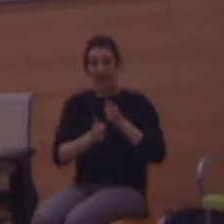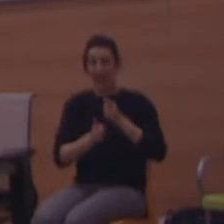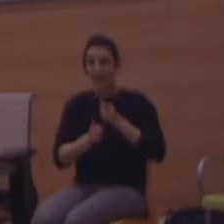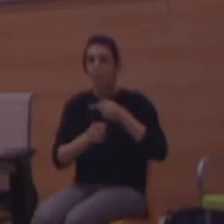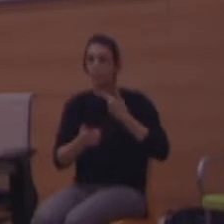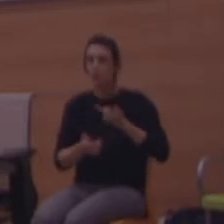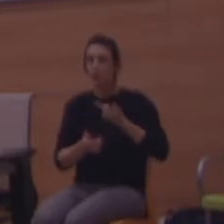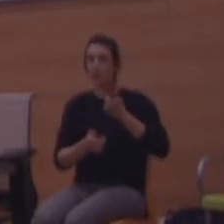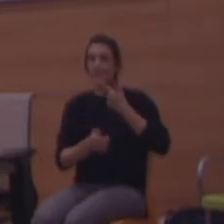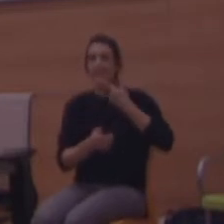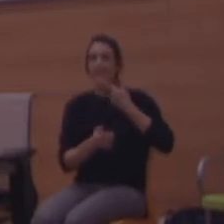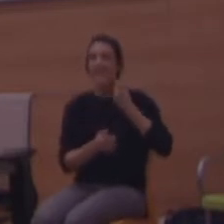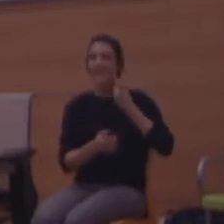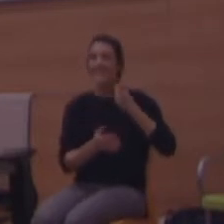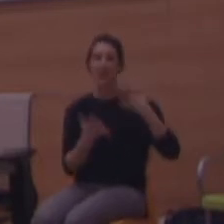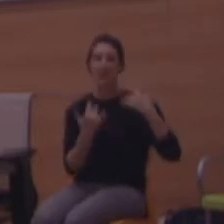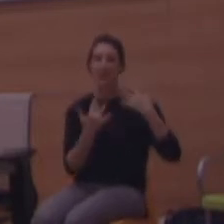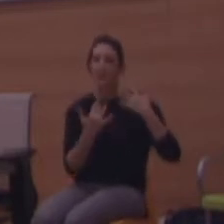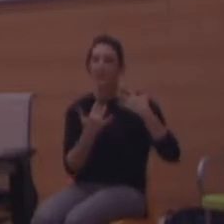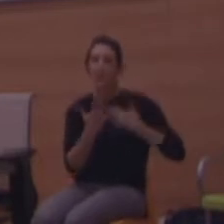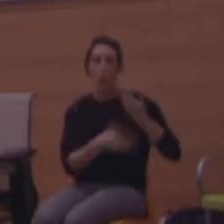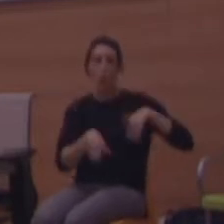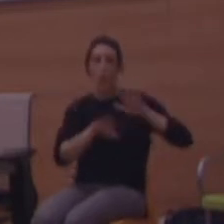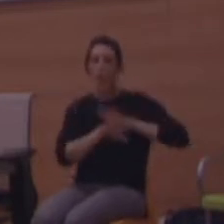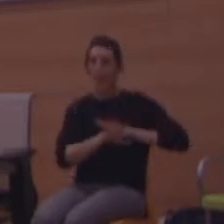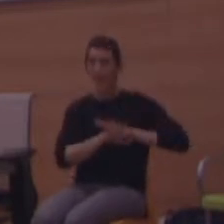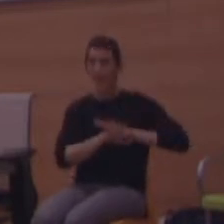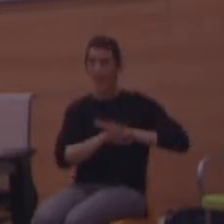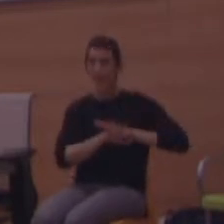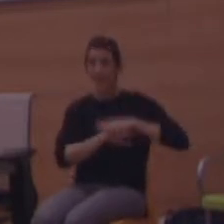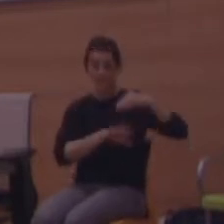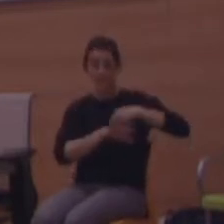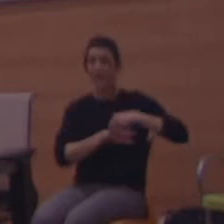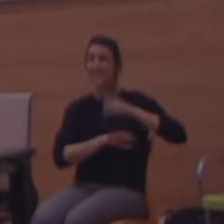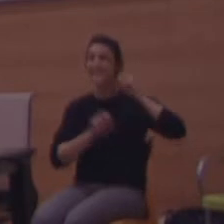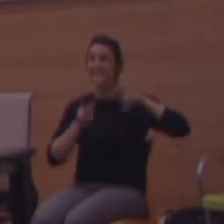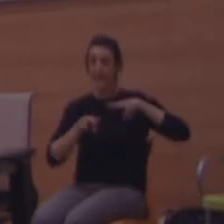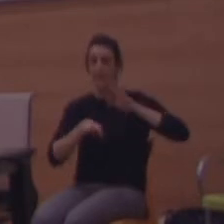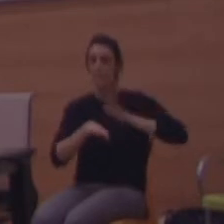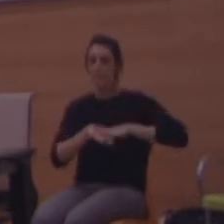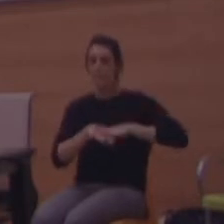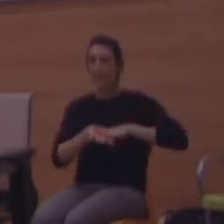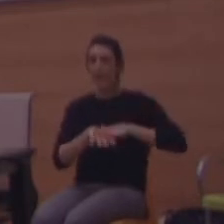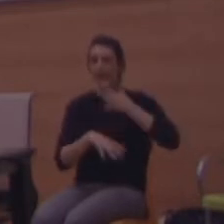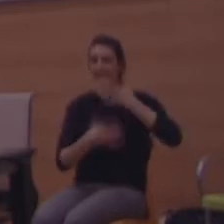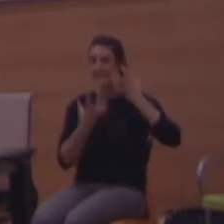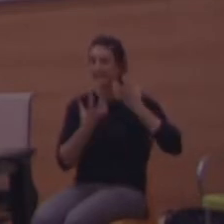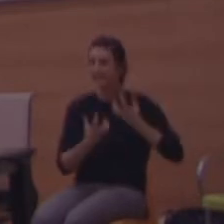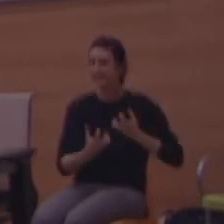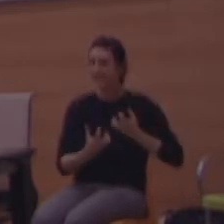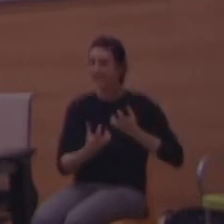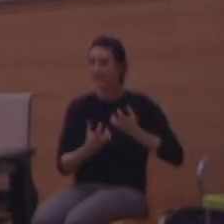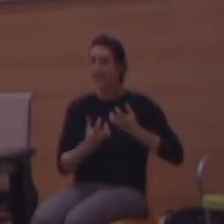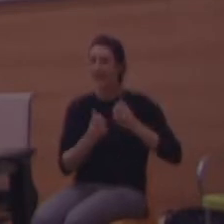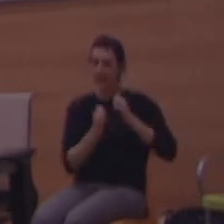fuera al aire 24 horas sin poner, para finalizar el fraguado, es el tiempo que tiene de fraguado,